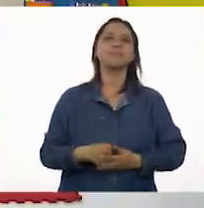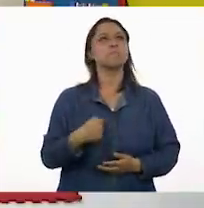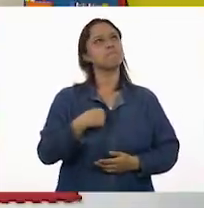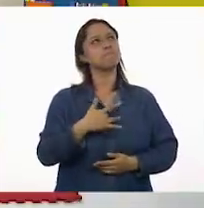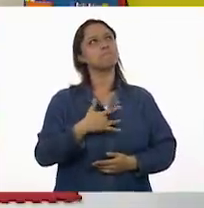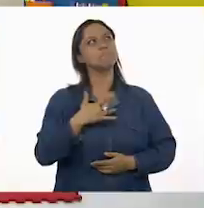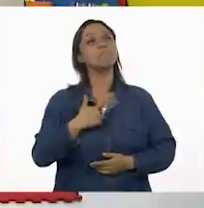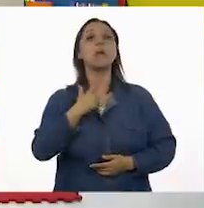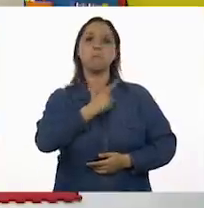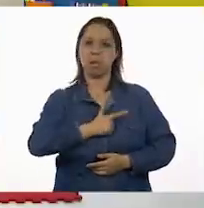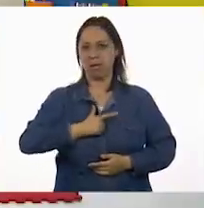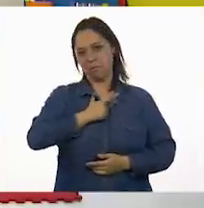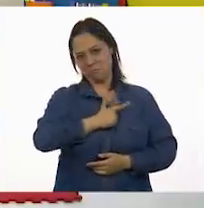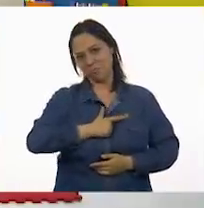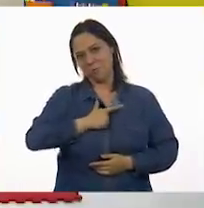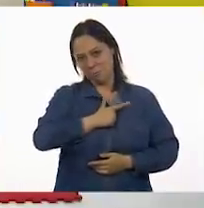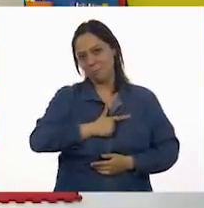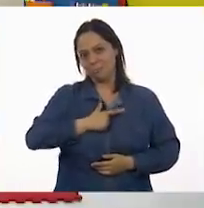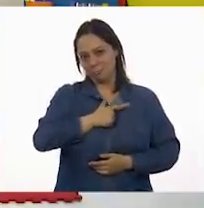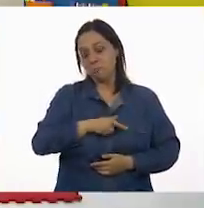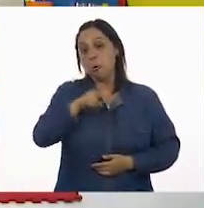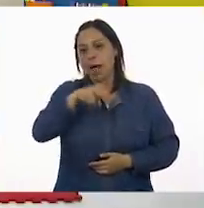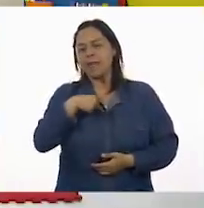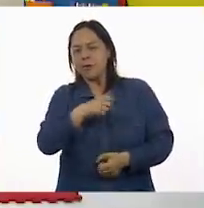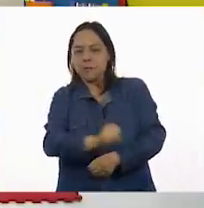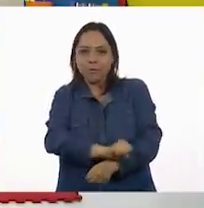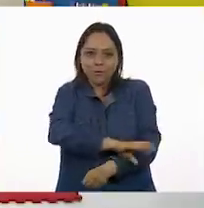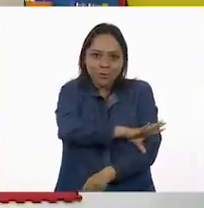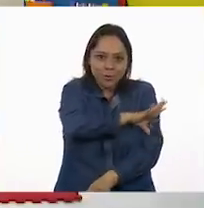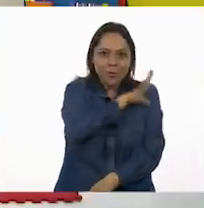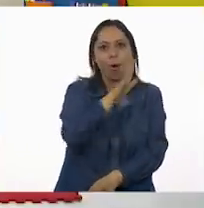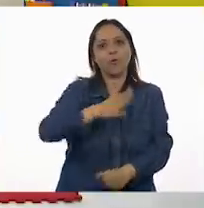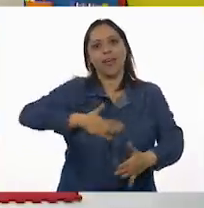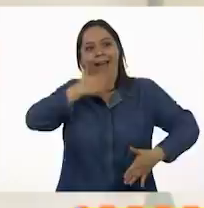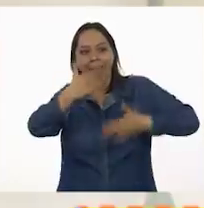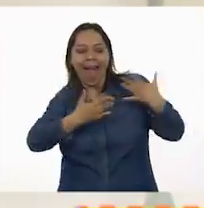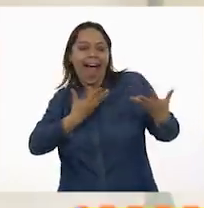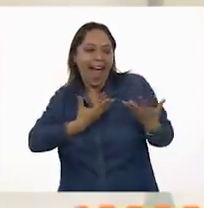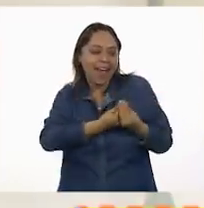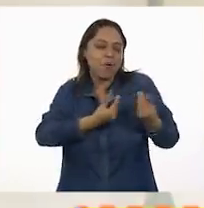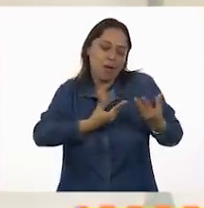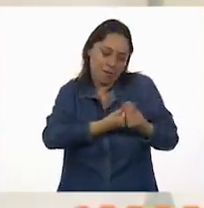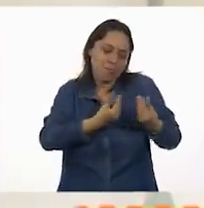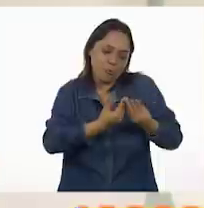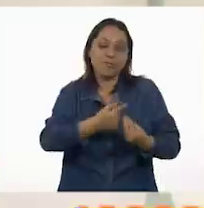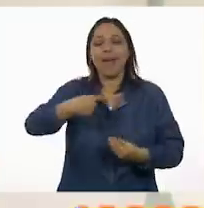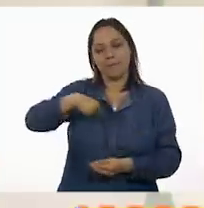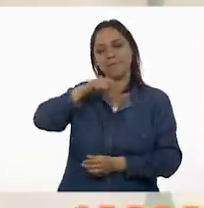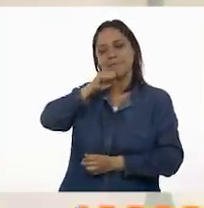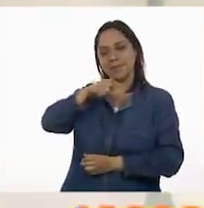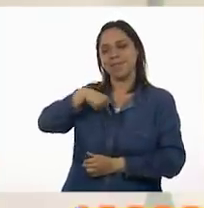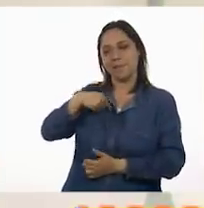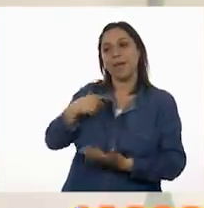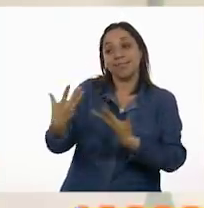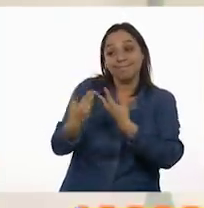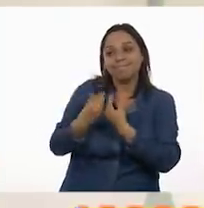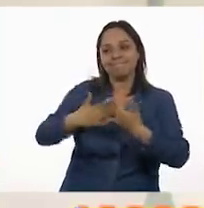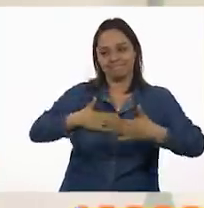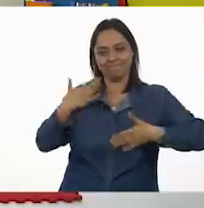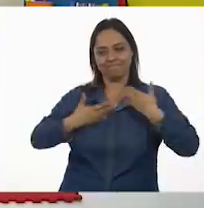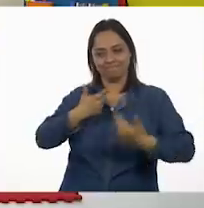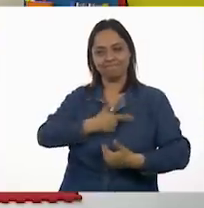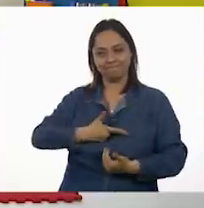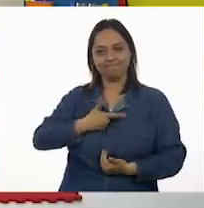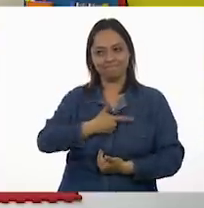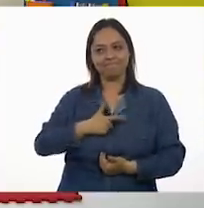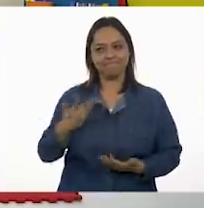Me da mucho gusto. La verdad es que me emociona mucho poder divertirnos juntas. A mí también me gusta divertirme contigo.